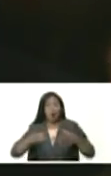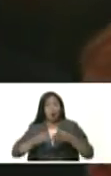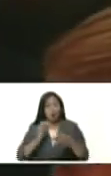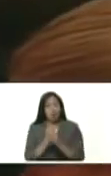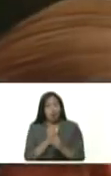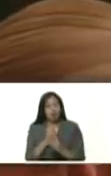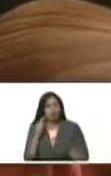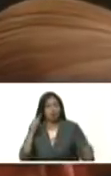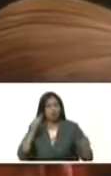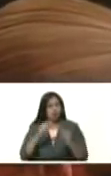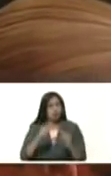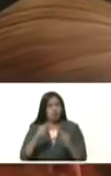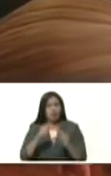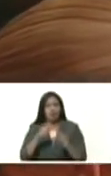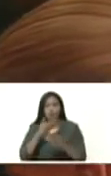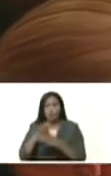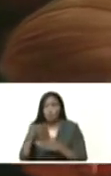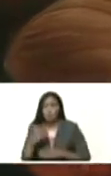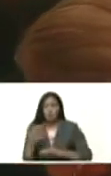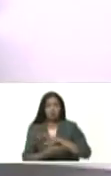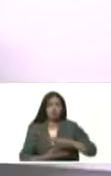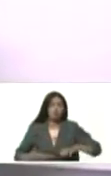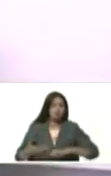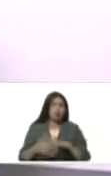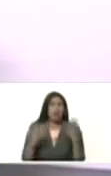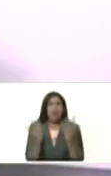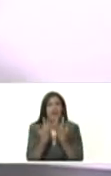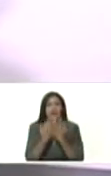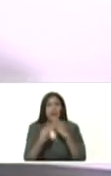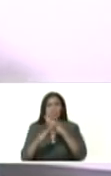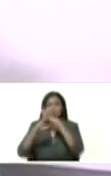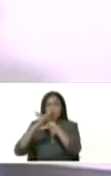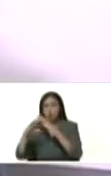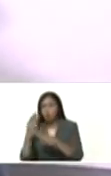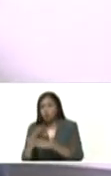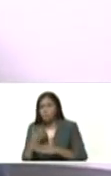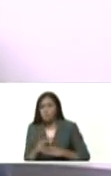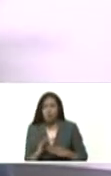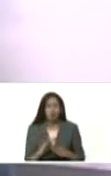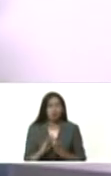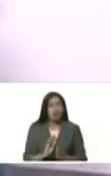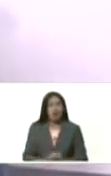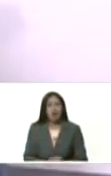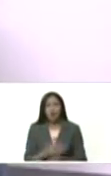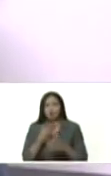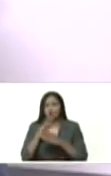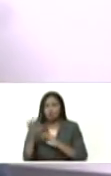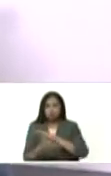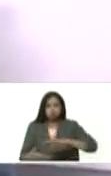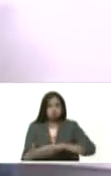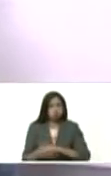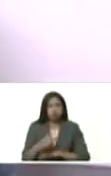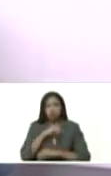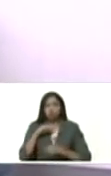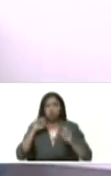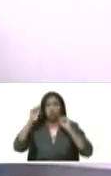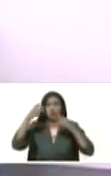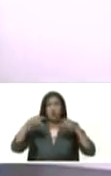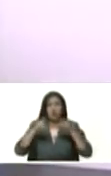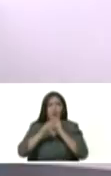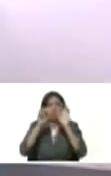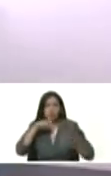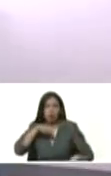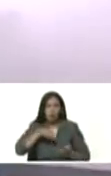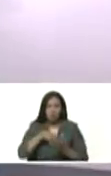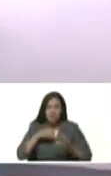logró, pese a la guerra económica, pese a los bloqueos, pese a todo, pero nosotros con rodilla